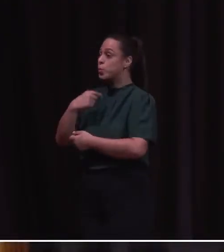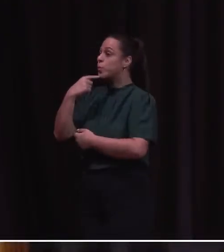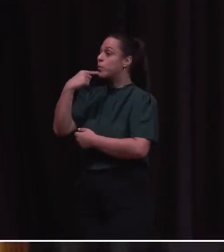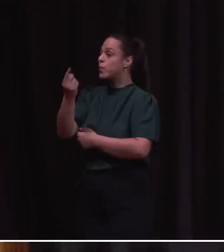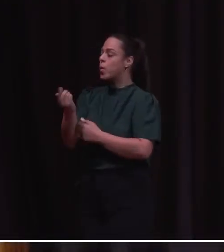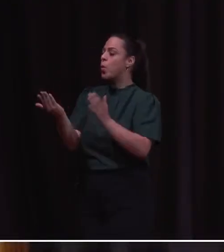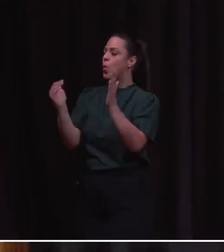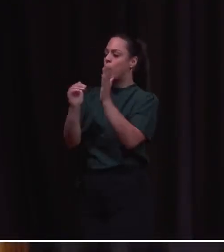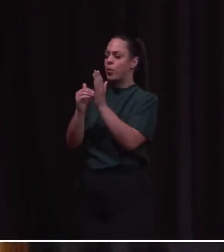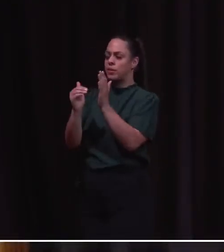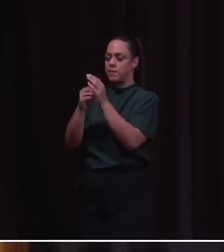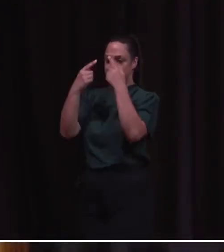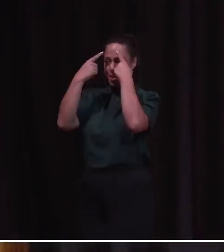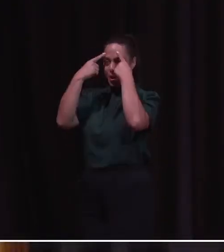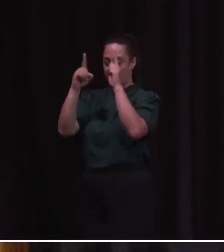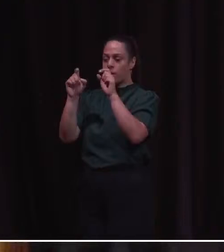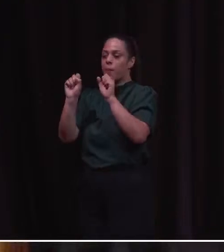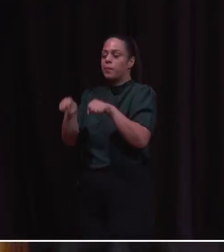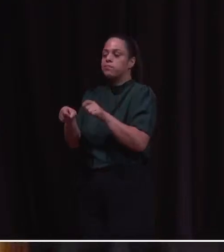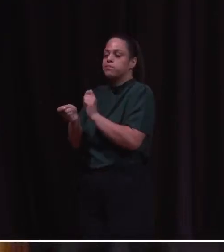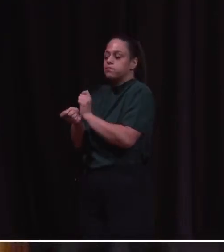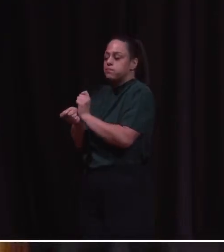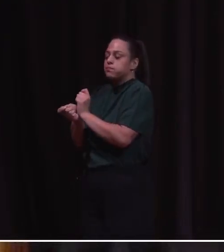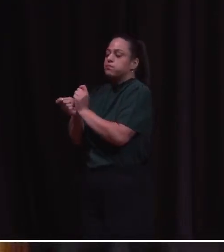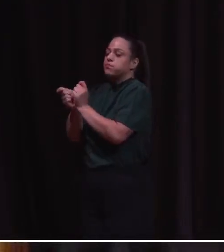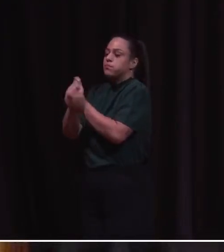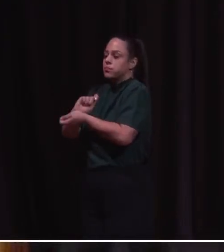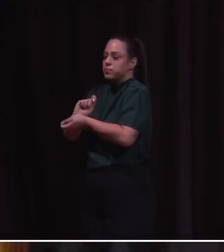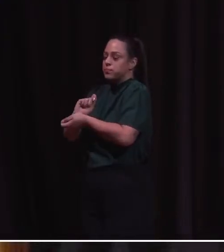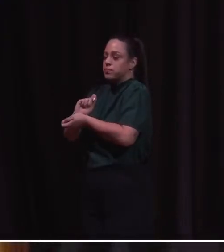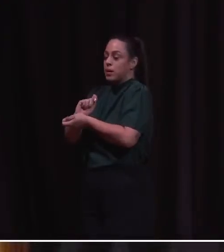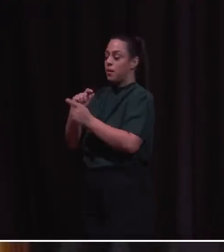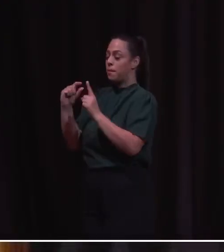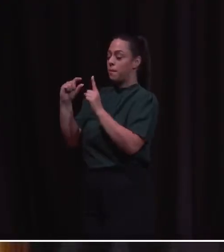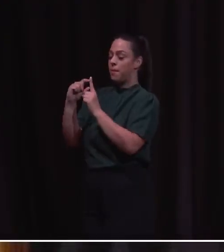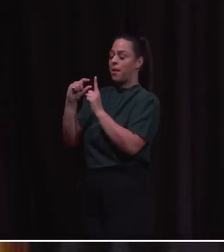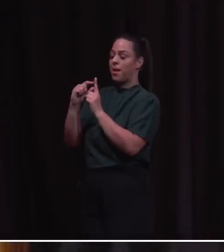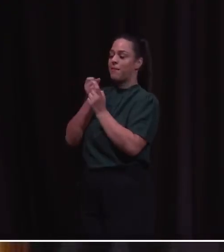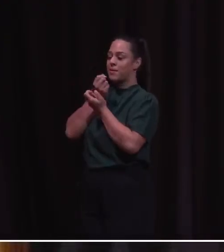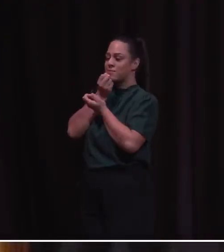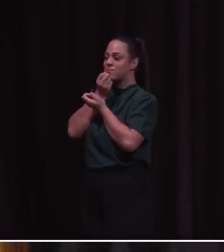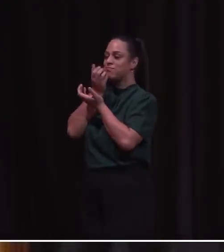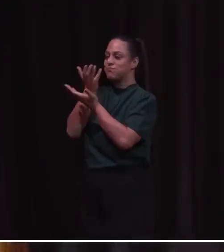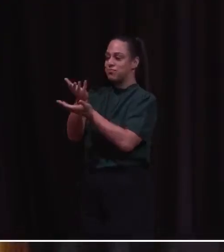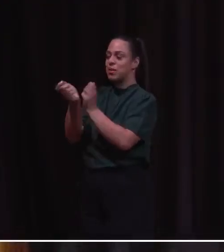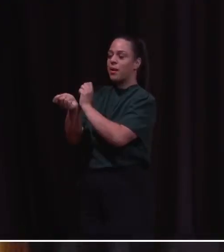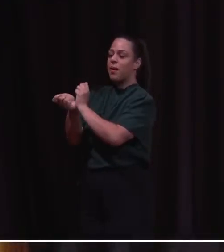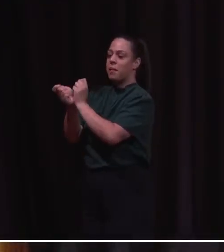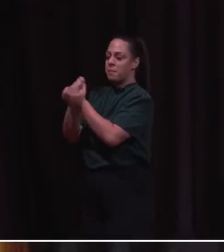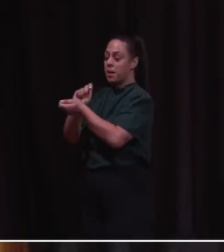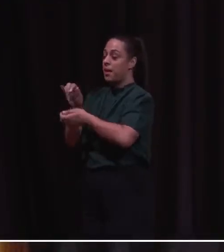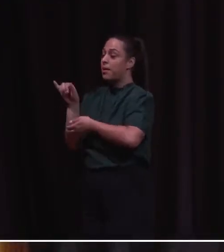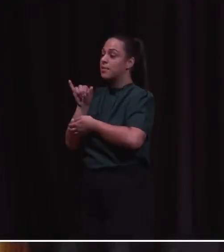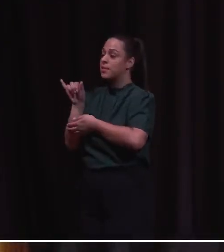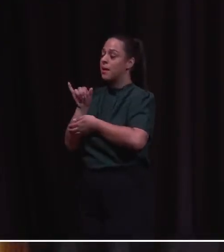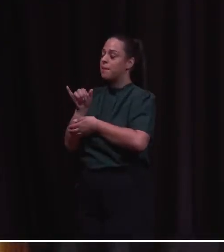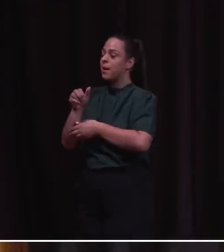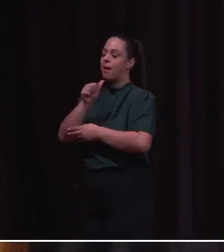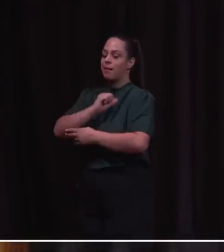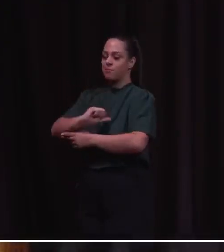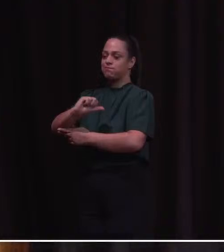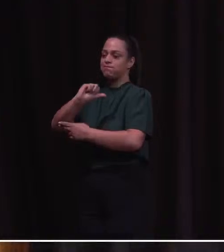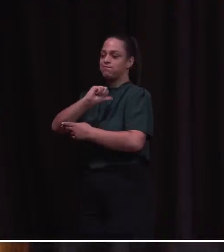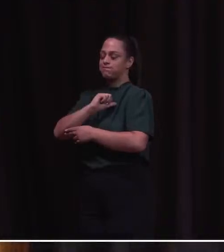una transformación en nuestras palabras y como efecto resulte en un accionar